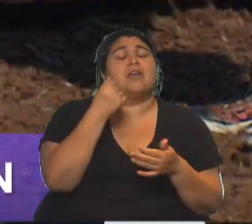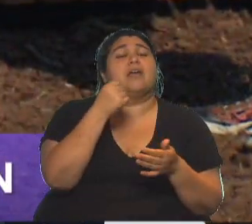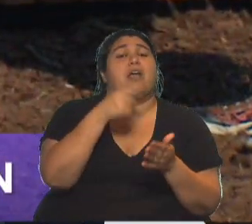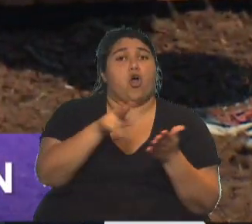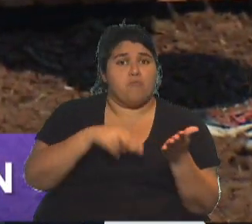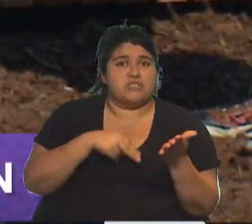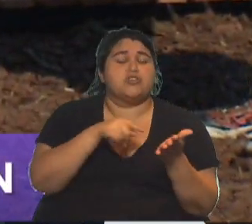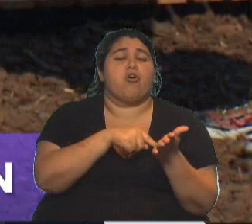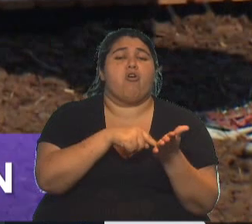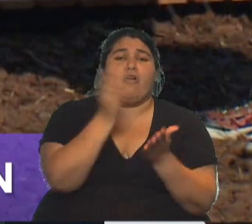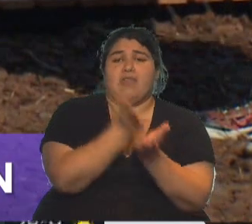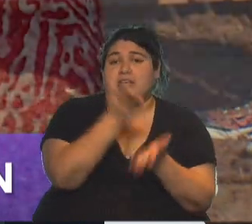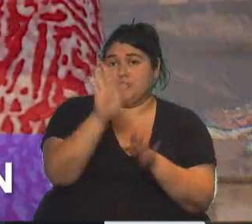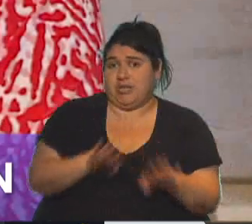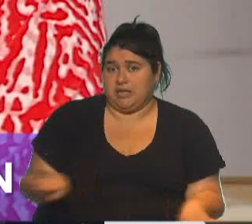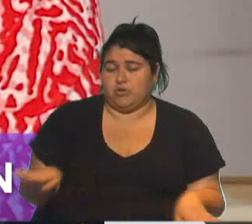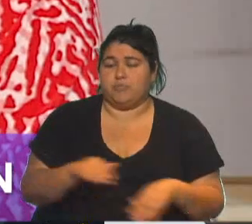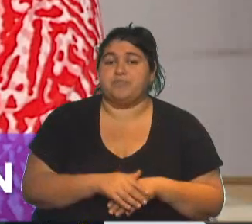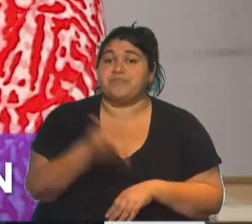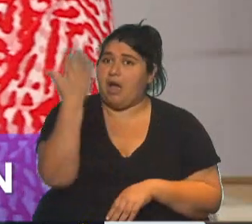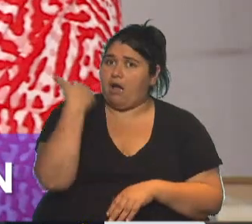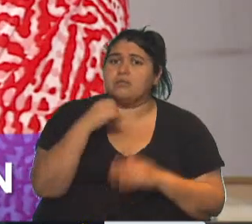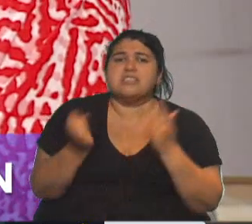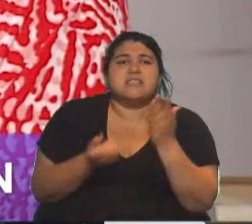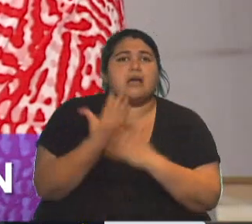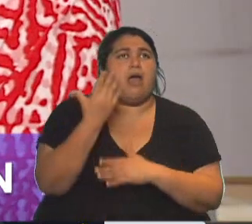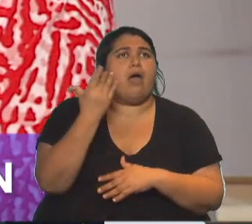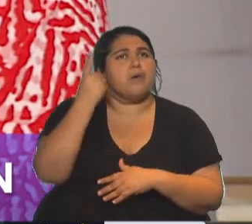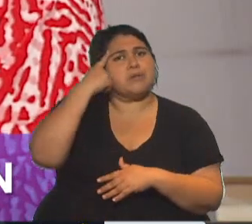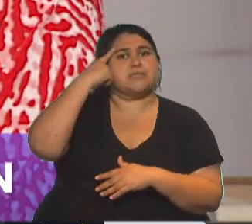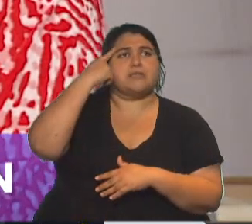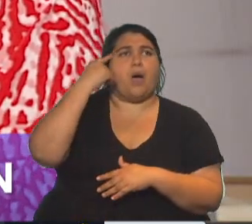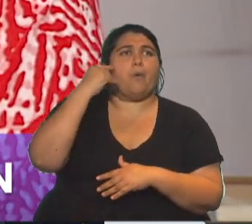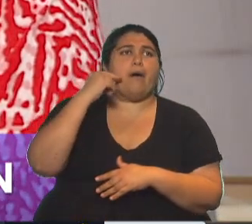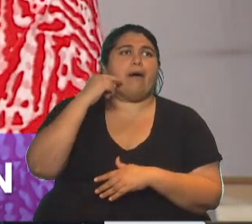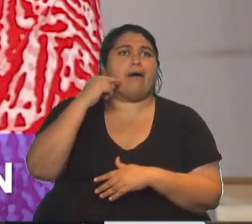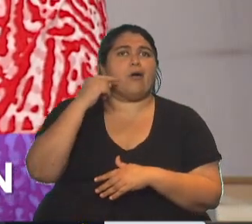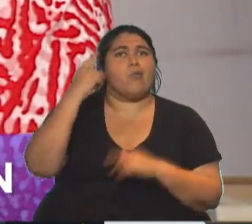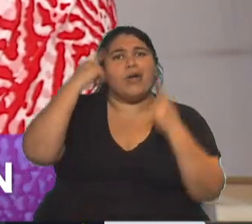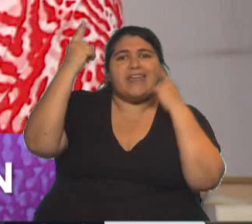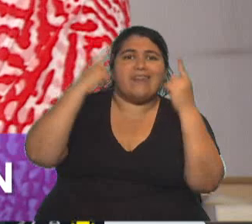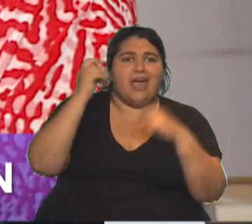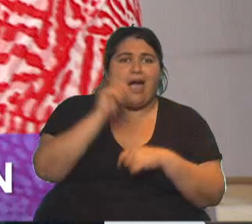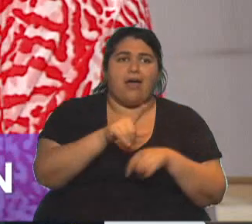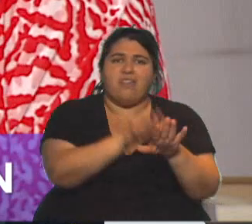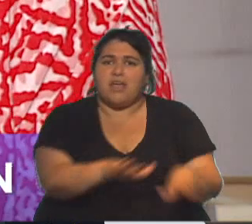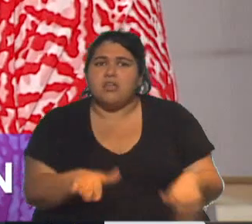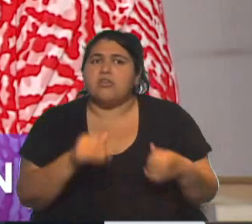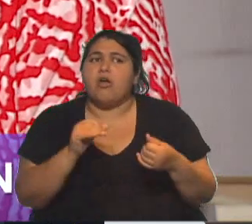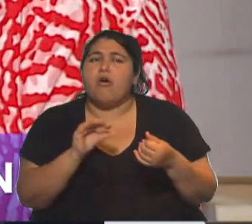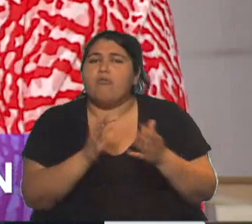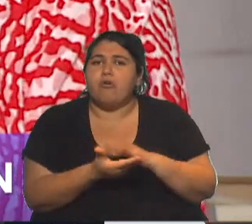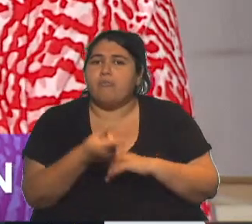Niño. Hace años atrás se creaba una ficción alrededor de la adopción de un niño, de una niña. Una